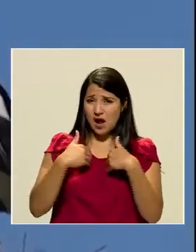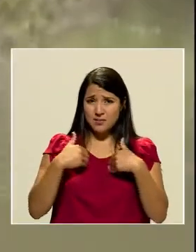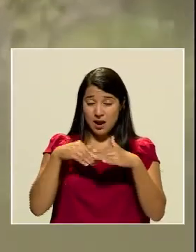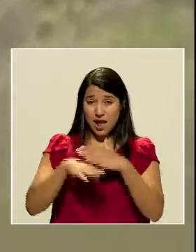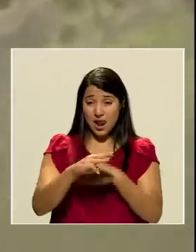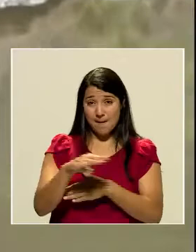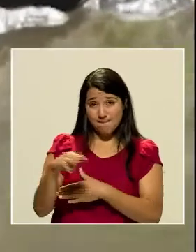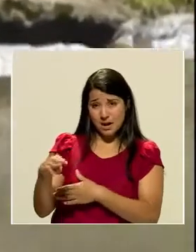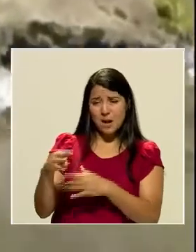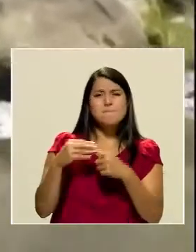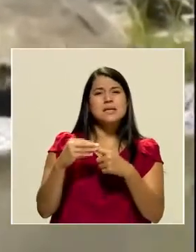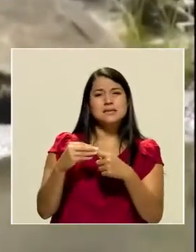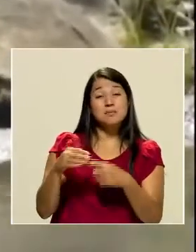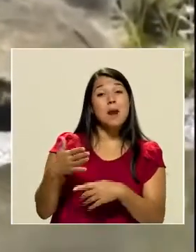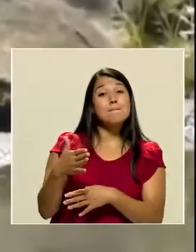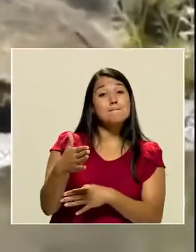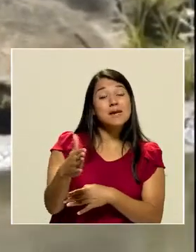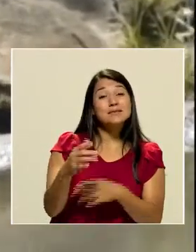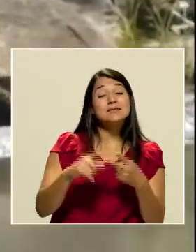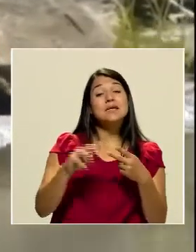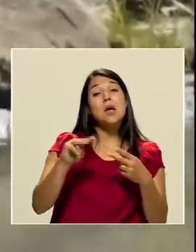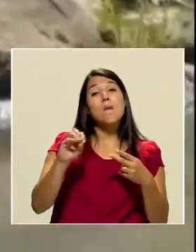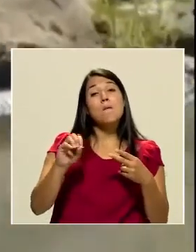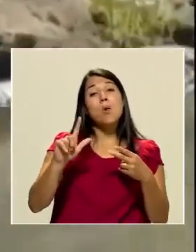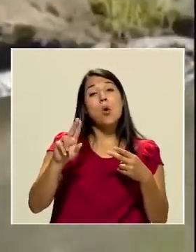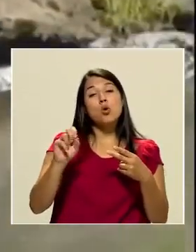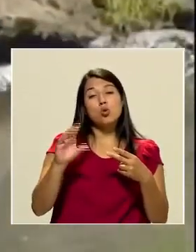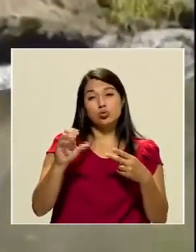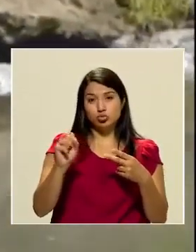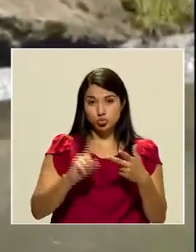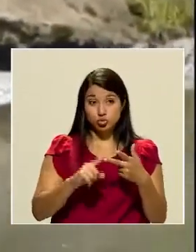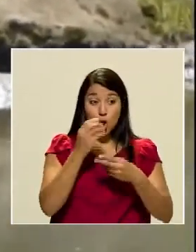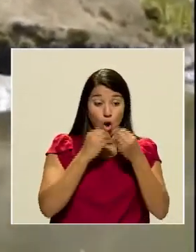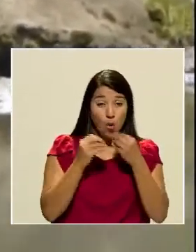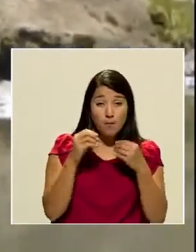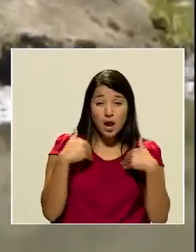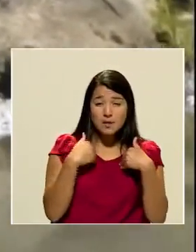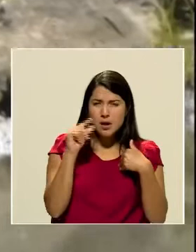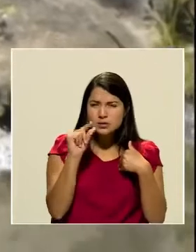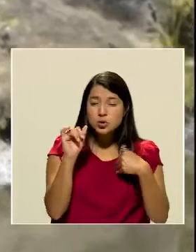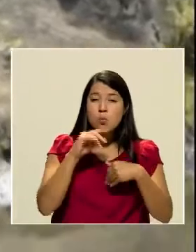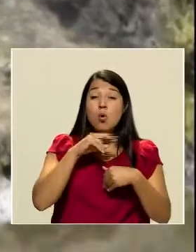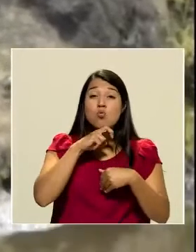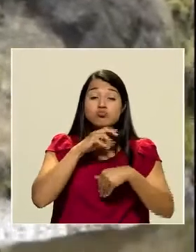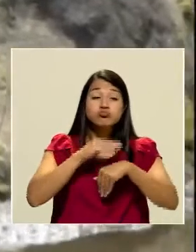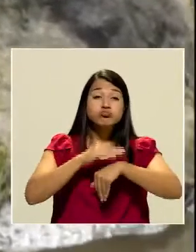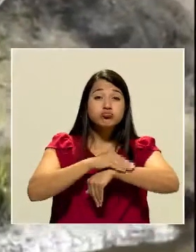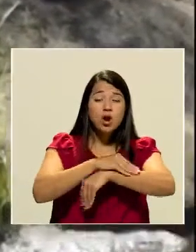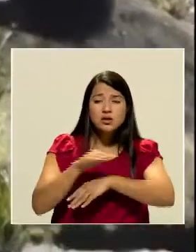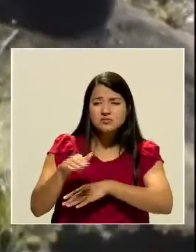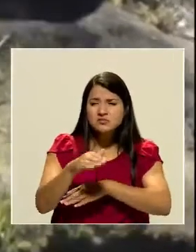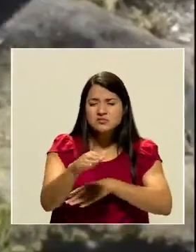acuáticos, principalmente de peces y moluscos. Se alimentan de reptiles como ranas y serpientes, incluso